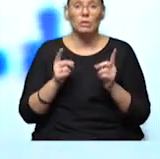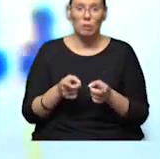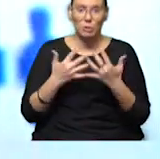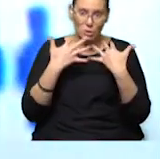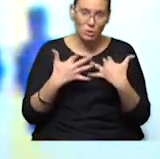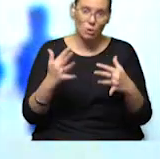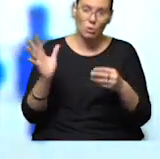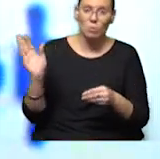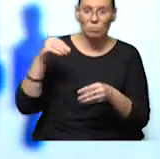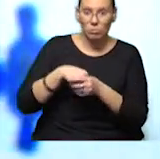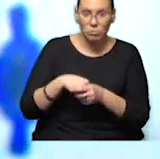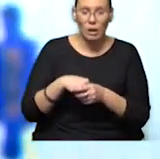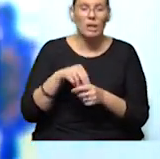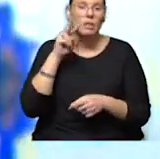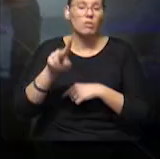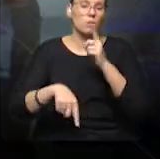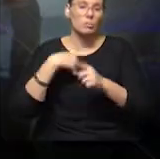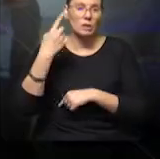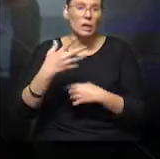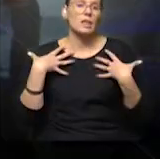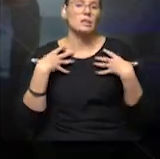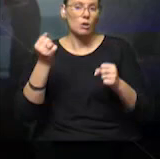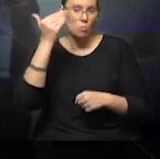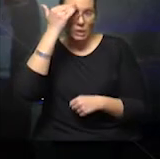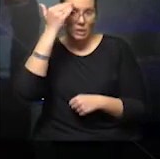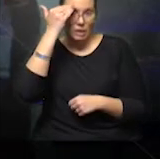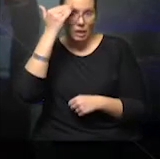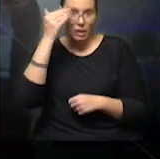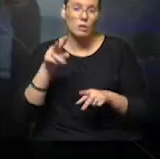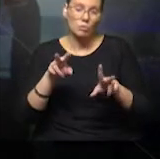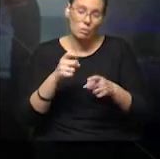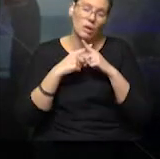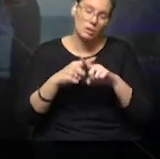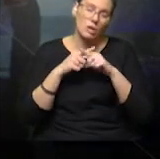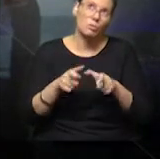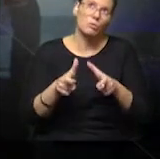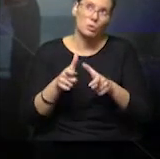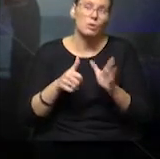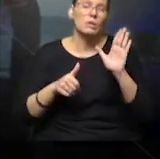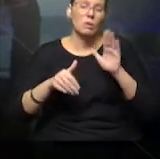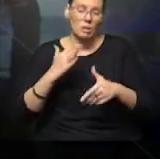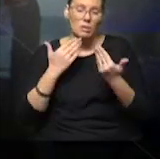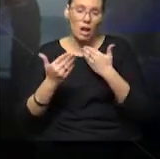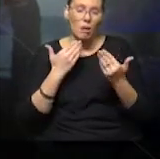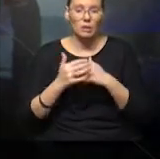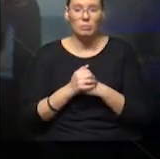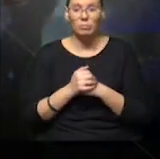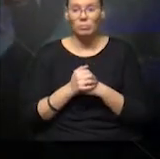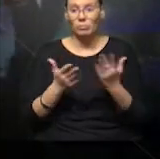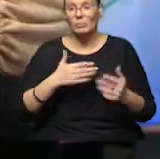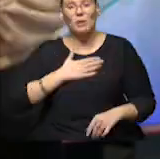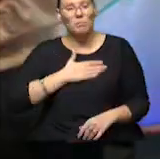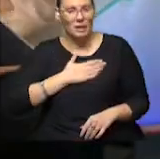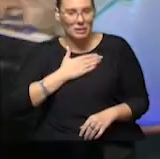show incorporar a los chicos de Te Veo Mañana. Salud mental, ¿no? Que está ahí ahora bastante, por suerte, en discusión. Total. Uh-huh. Bueno, chiquilines, nada, un placer.